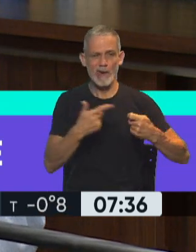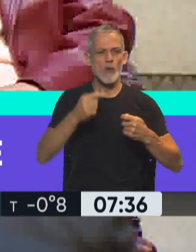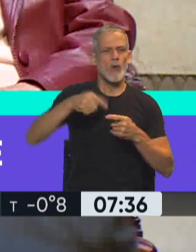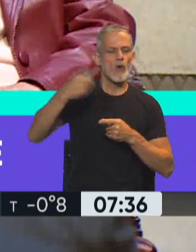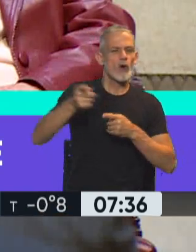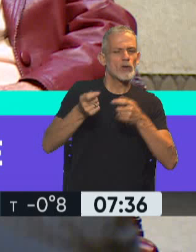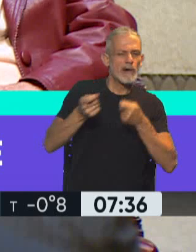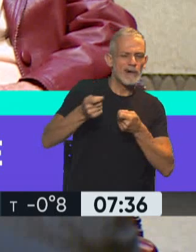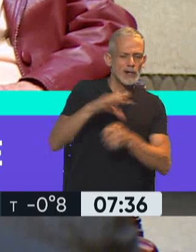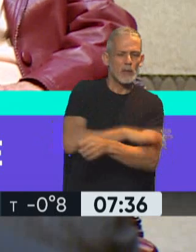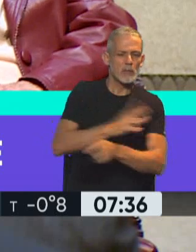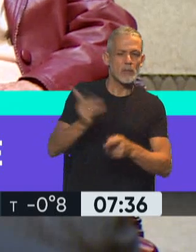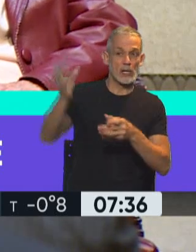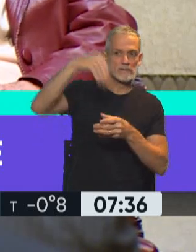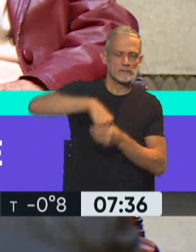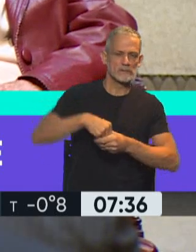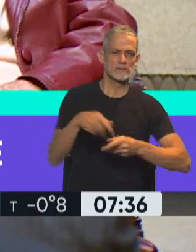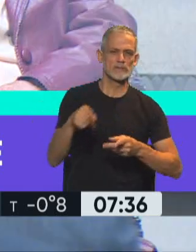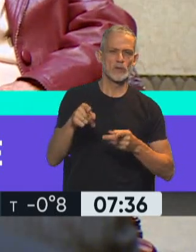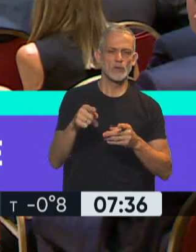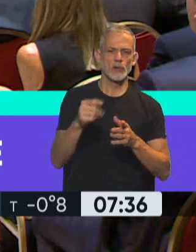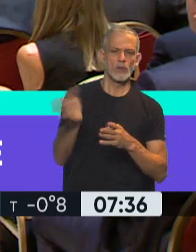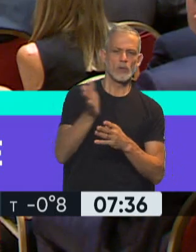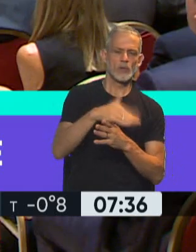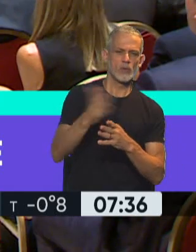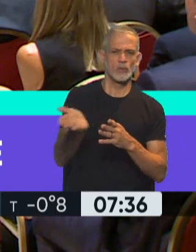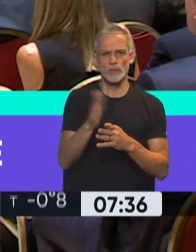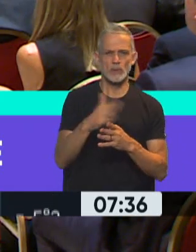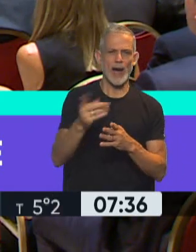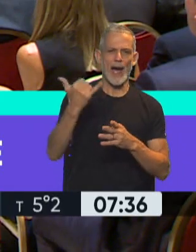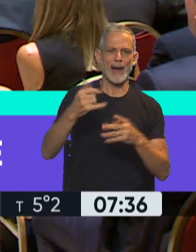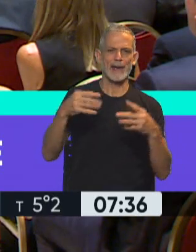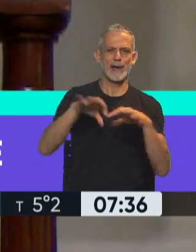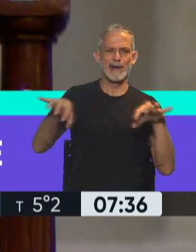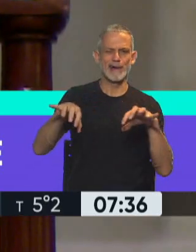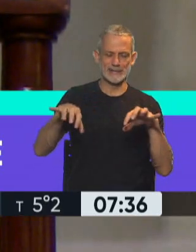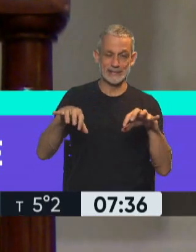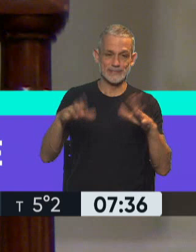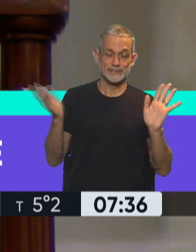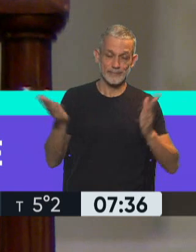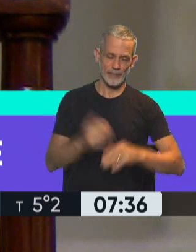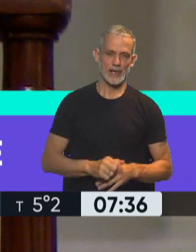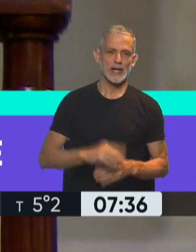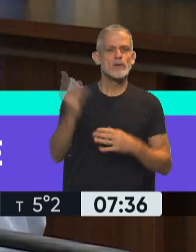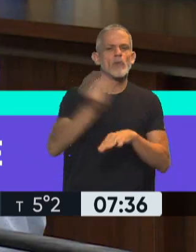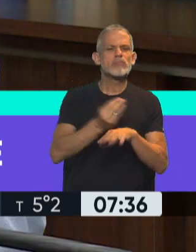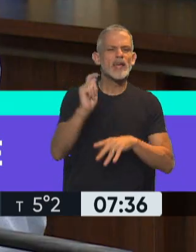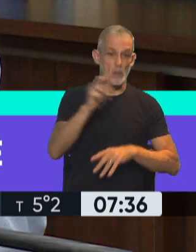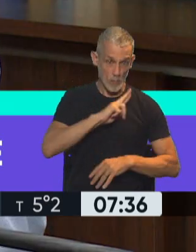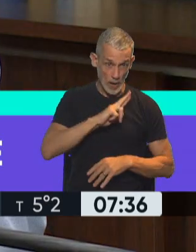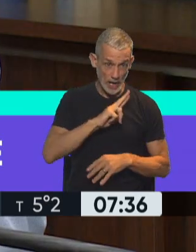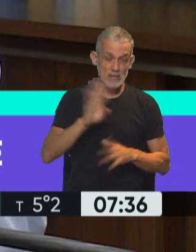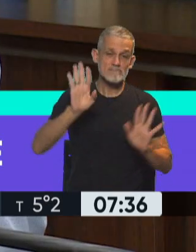para que se integre a uno de los lados de la corte que también tiene una grieta debería ser una mujer quien reemplace a elena